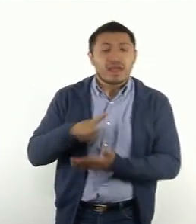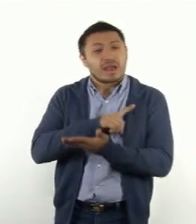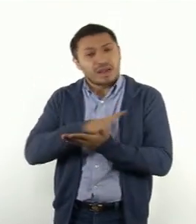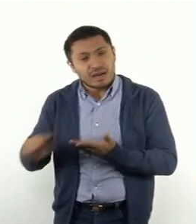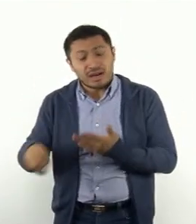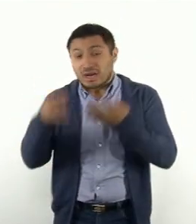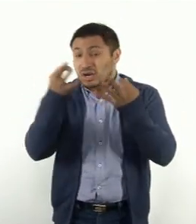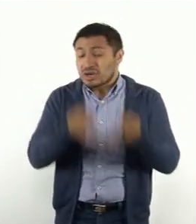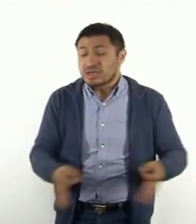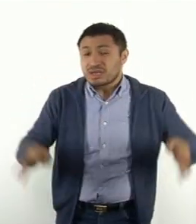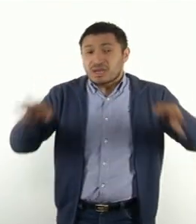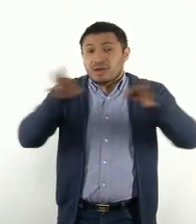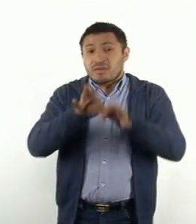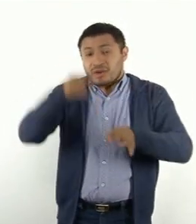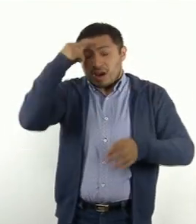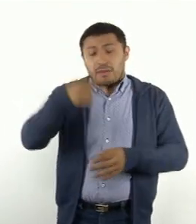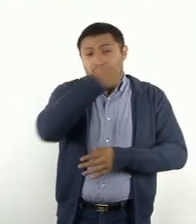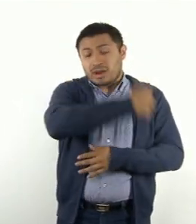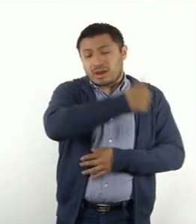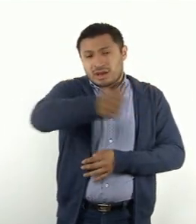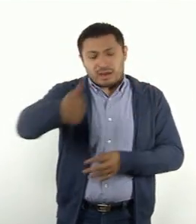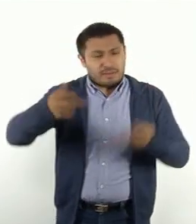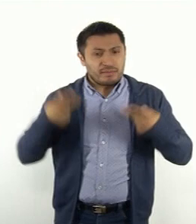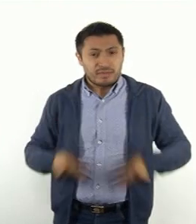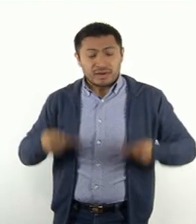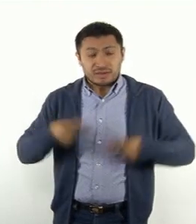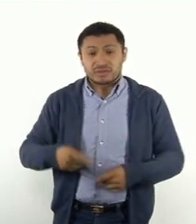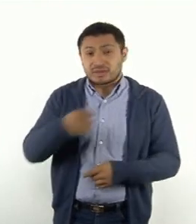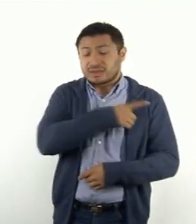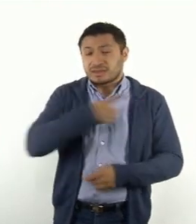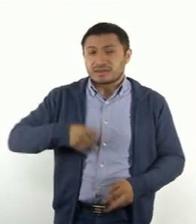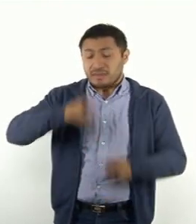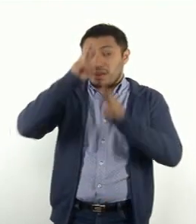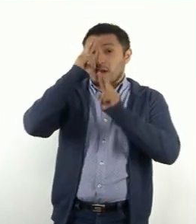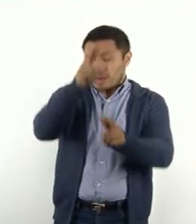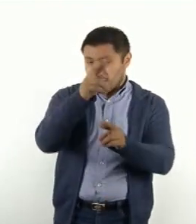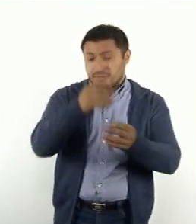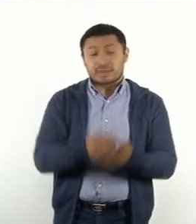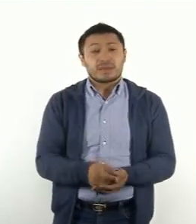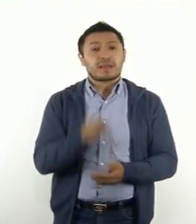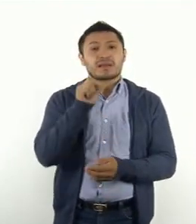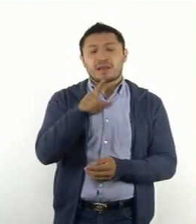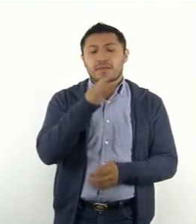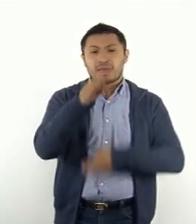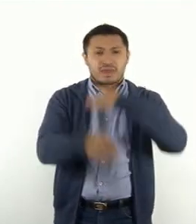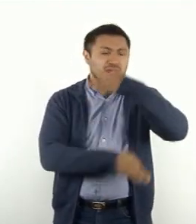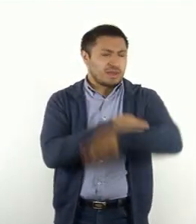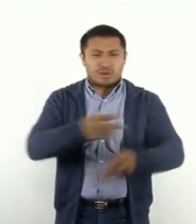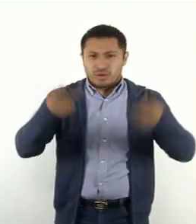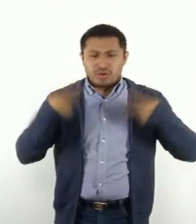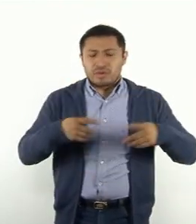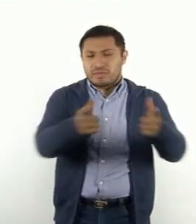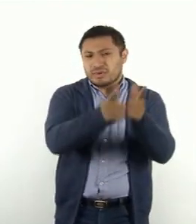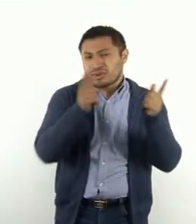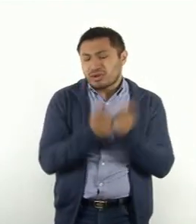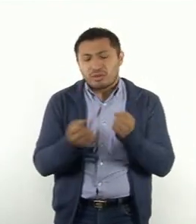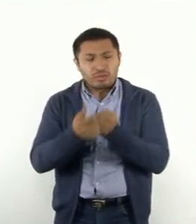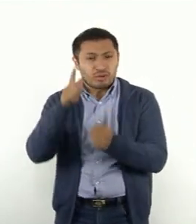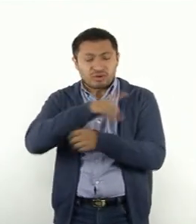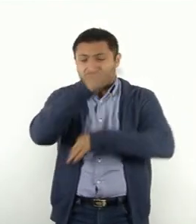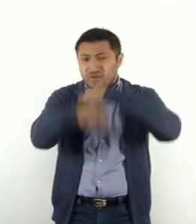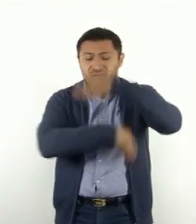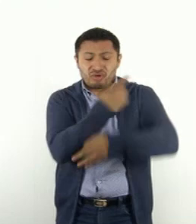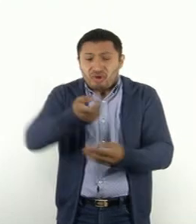deben ser aplicados según corresponda. Se toma en cuenta a todos los grupos sociales y se establecen